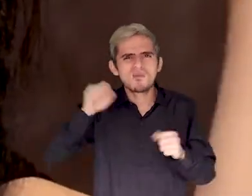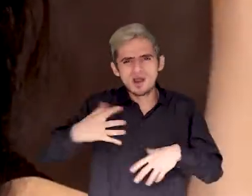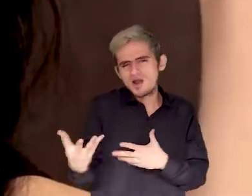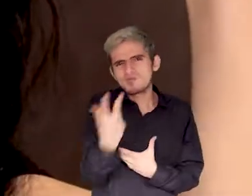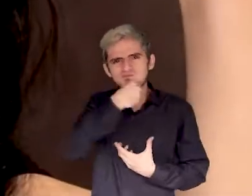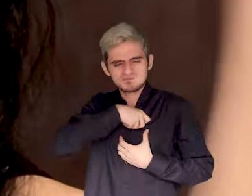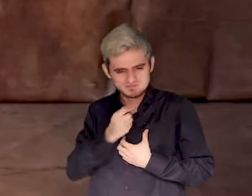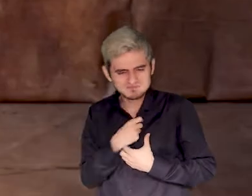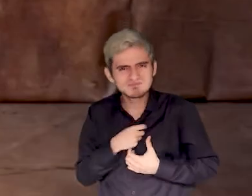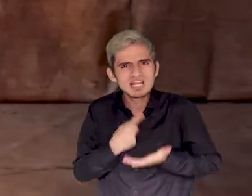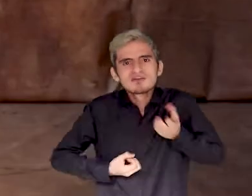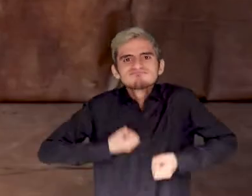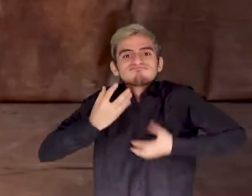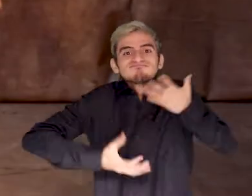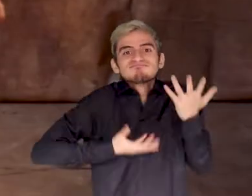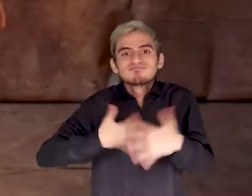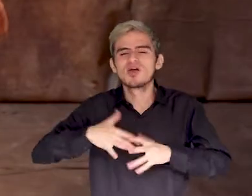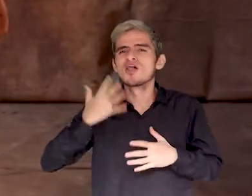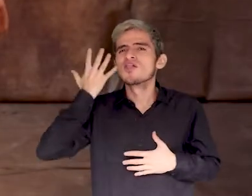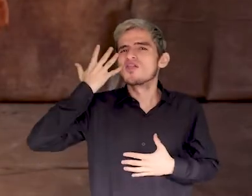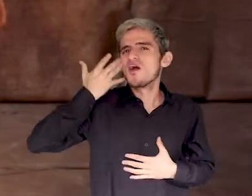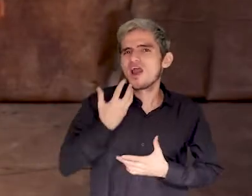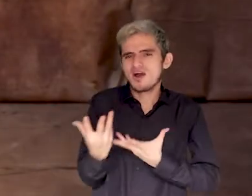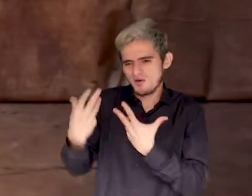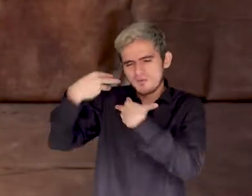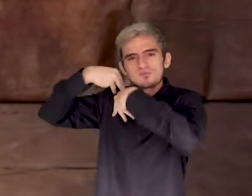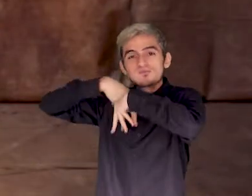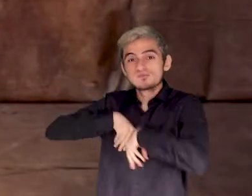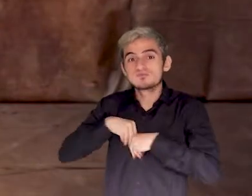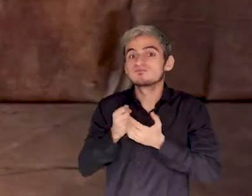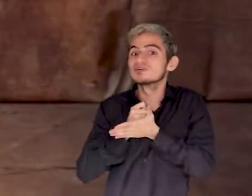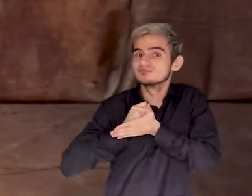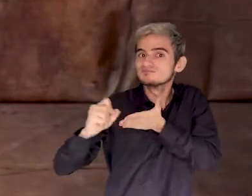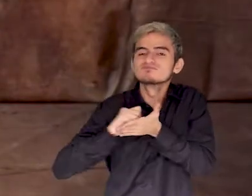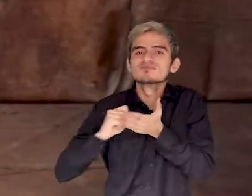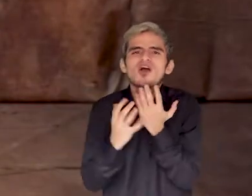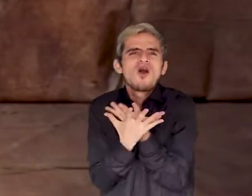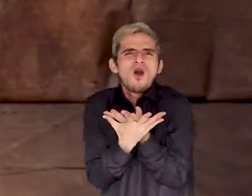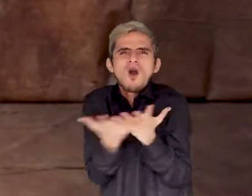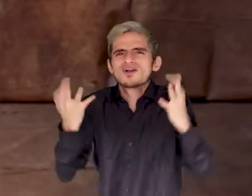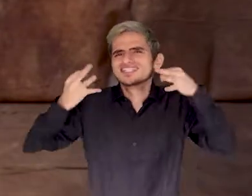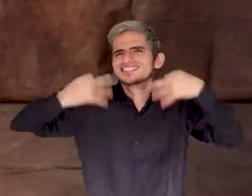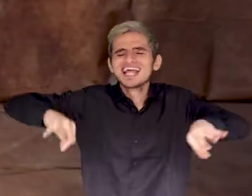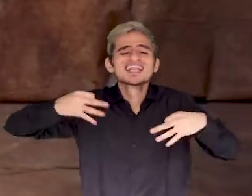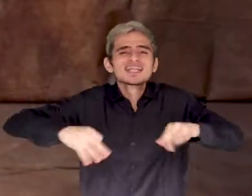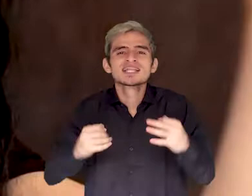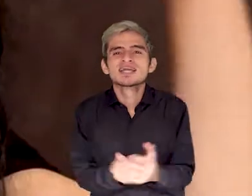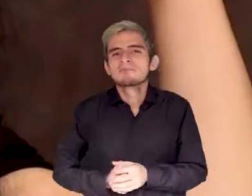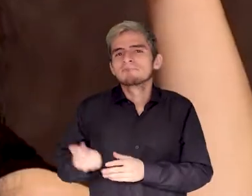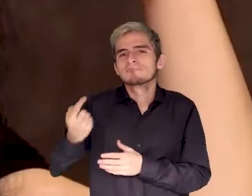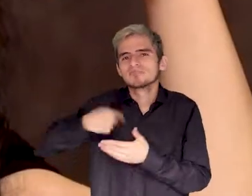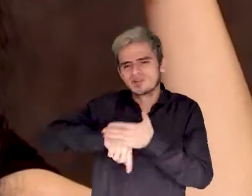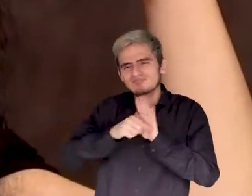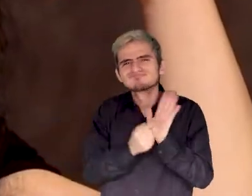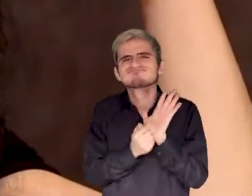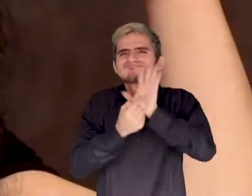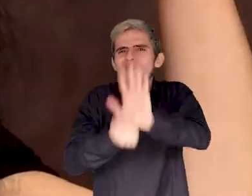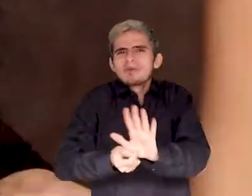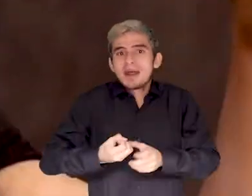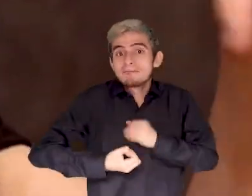cotidianidad, pillas, desde la inmensidad de la simpleza, de la sencillez.